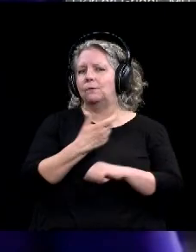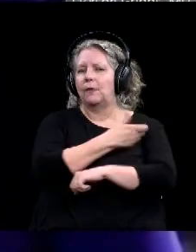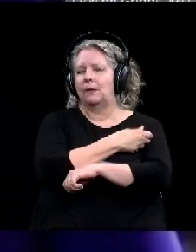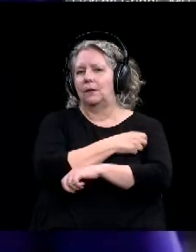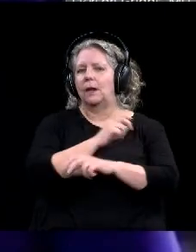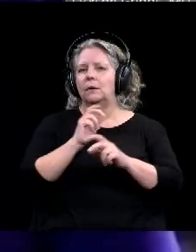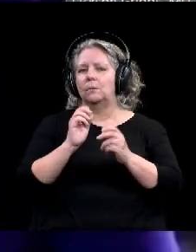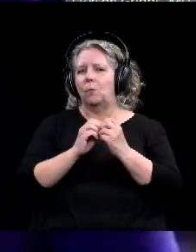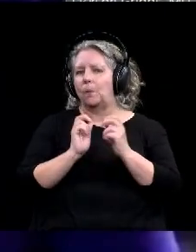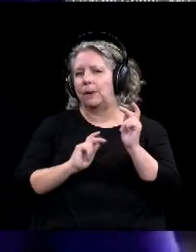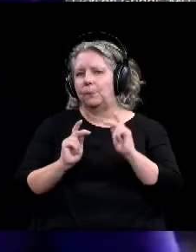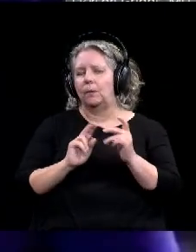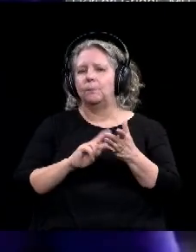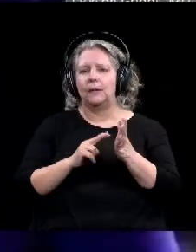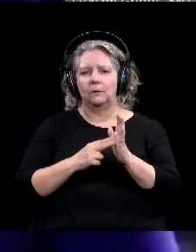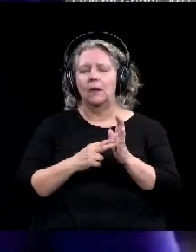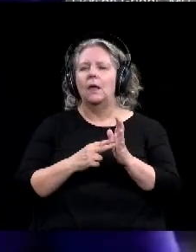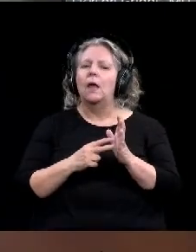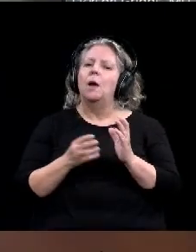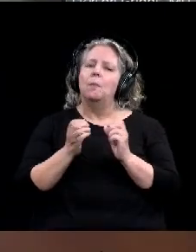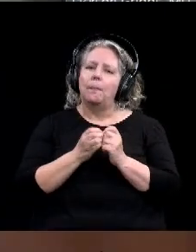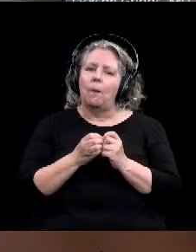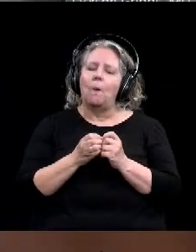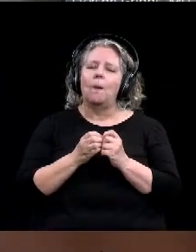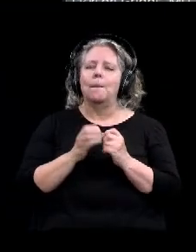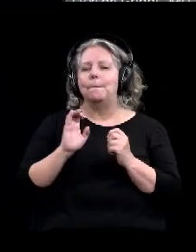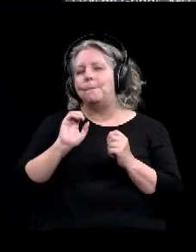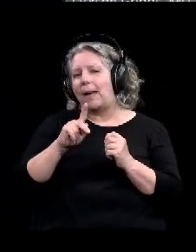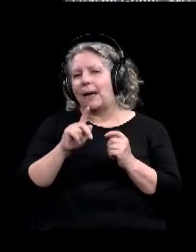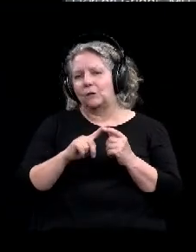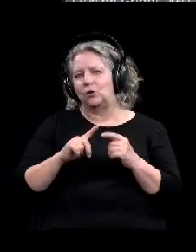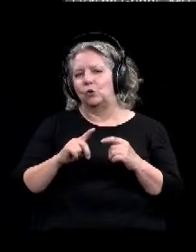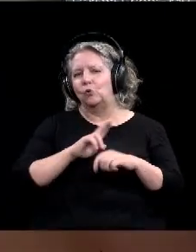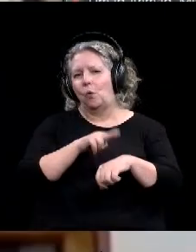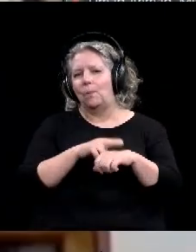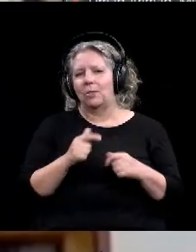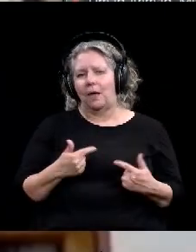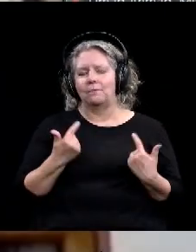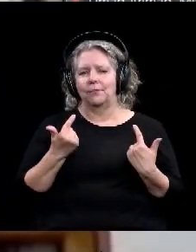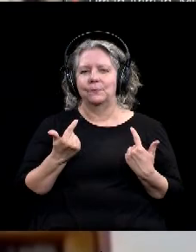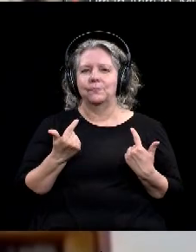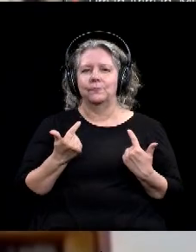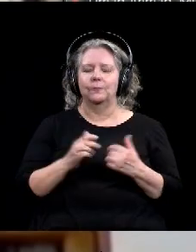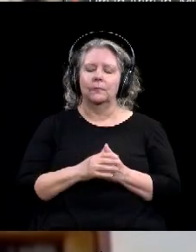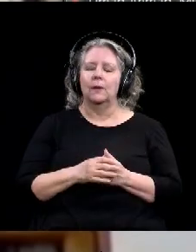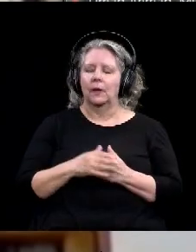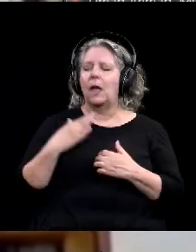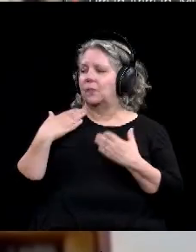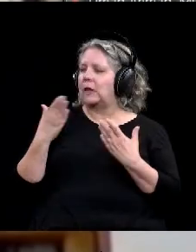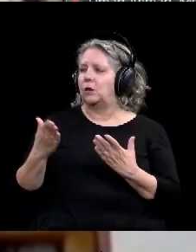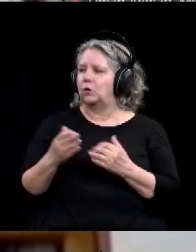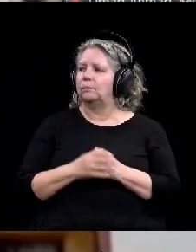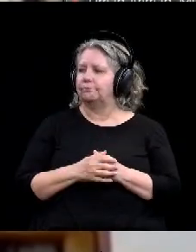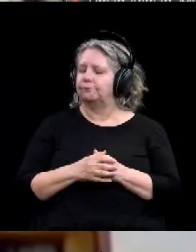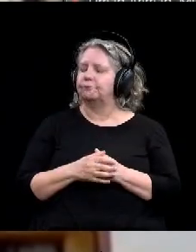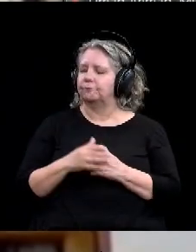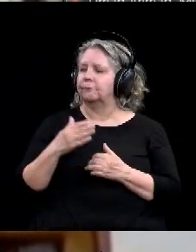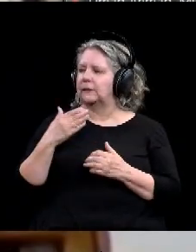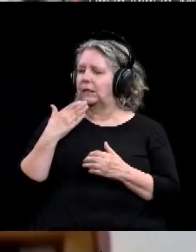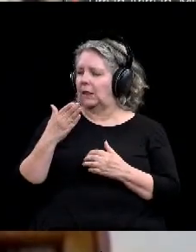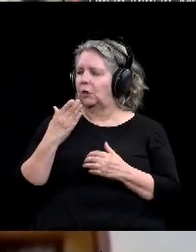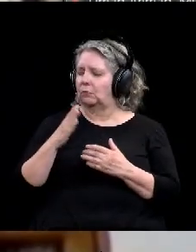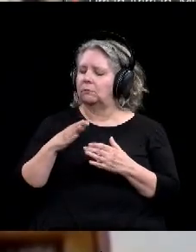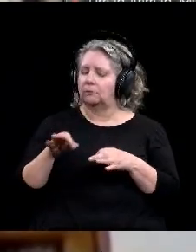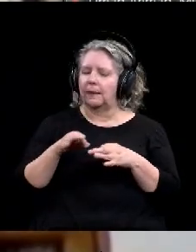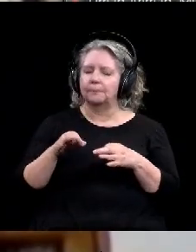normal así es que eso es muy excelente gracias por esa clarificación yo también quiero decir